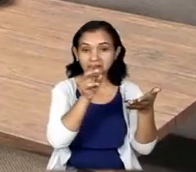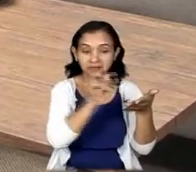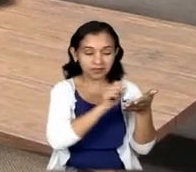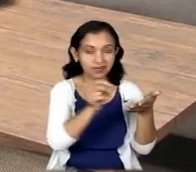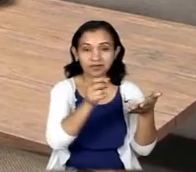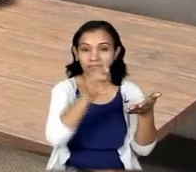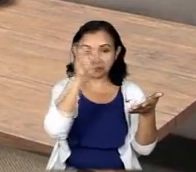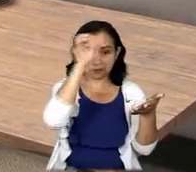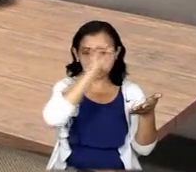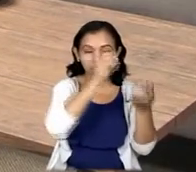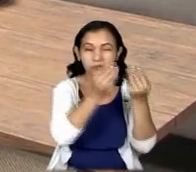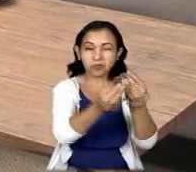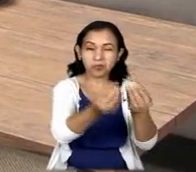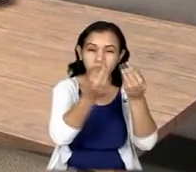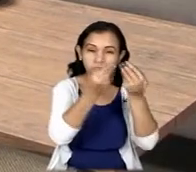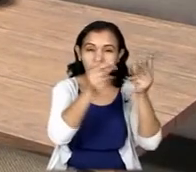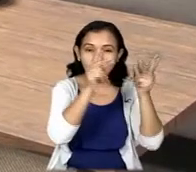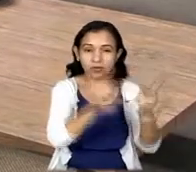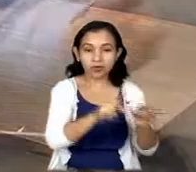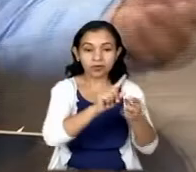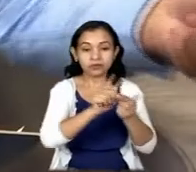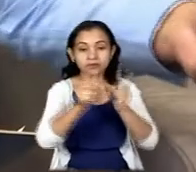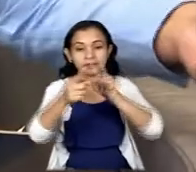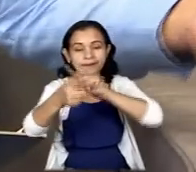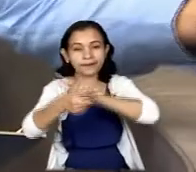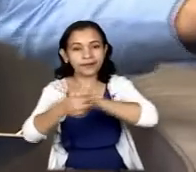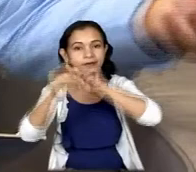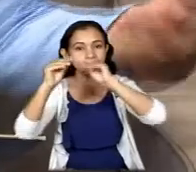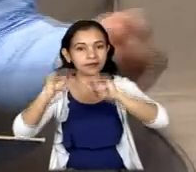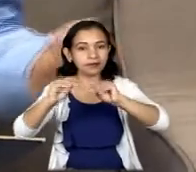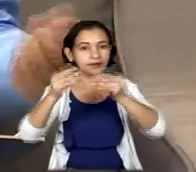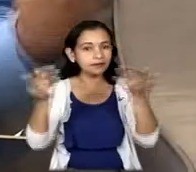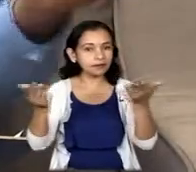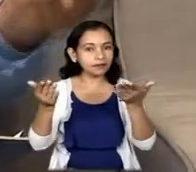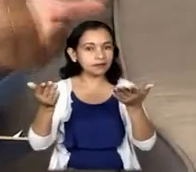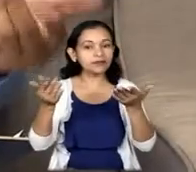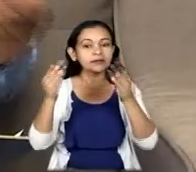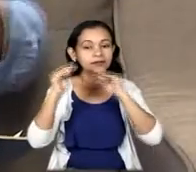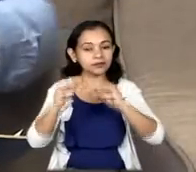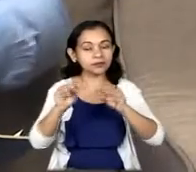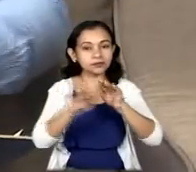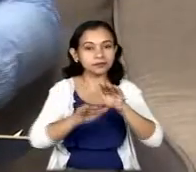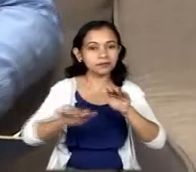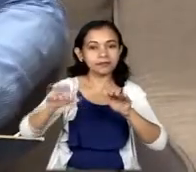de precisamente esa segmentación de la educación. La educación estaba al servicio de lo que tenían más.